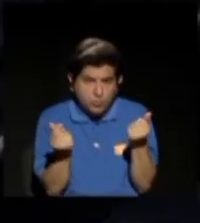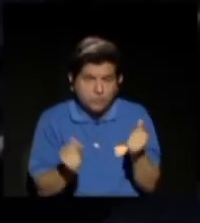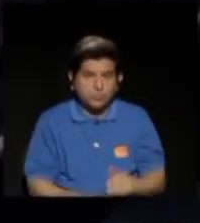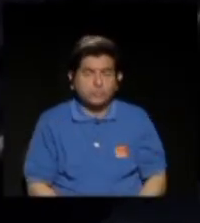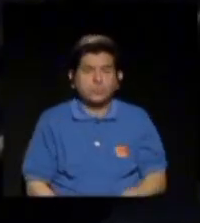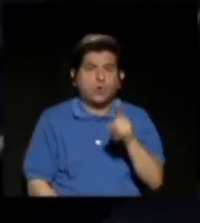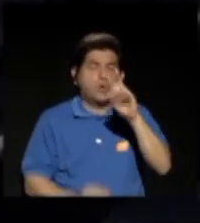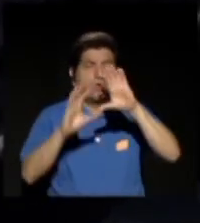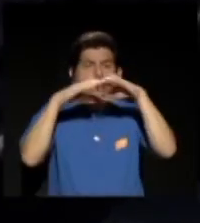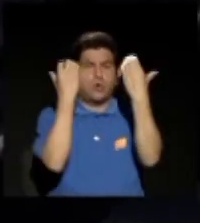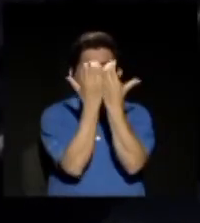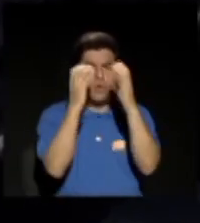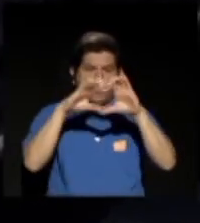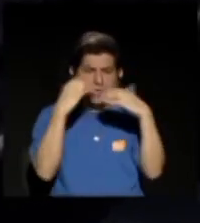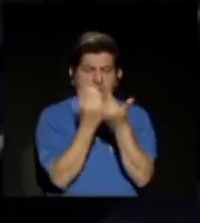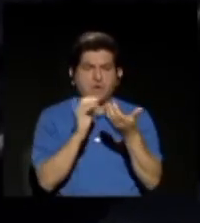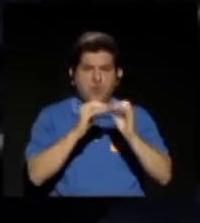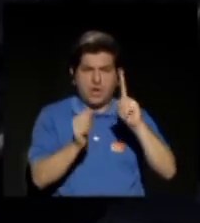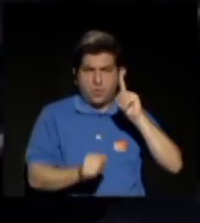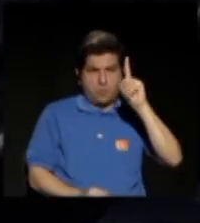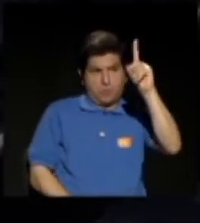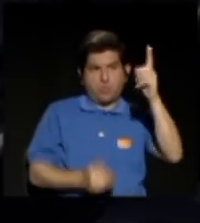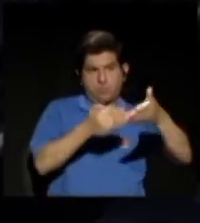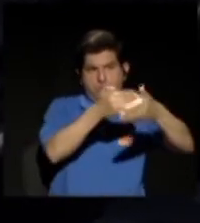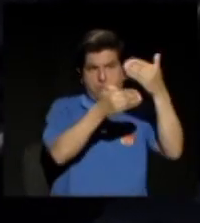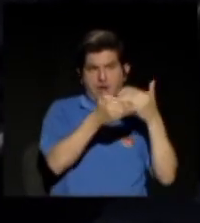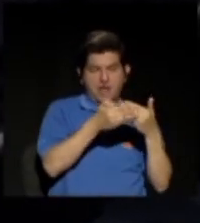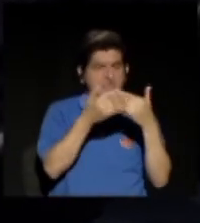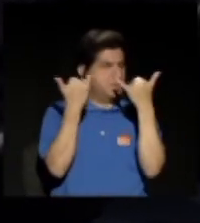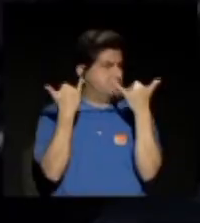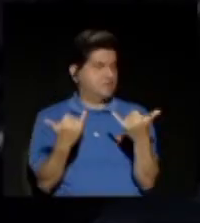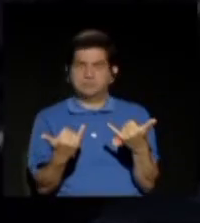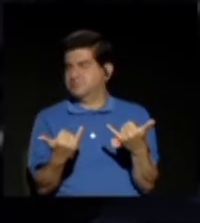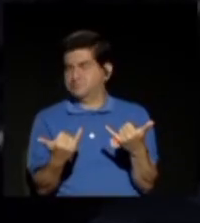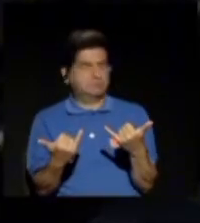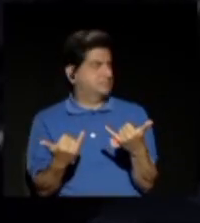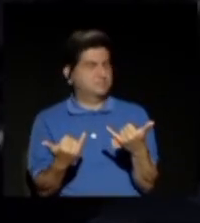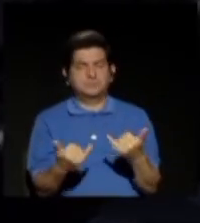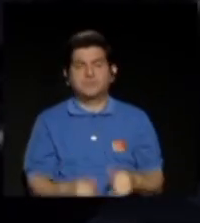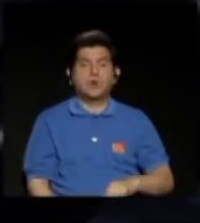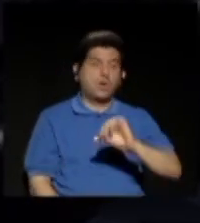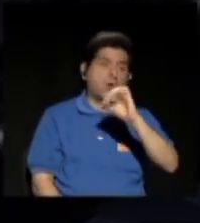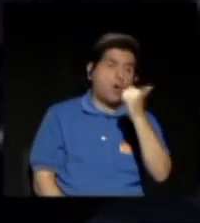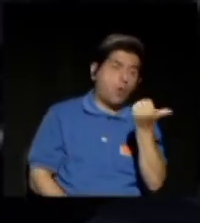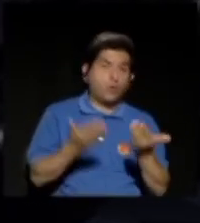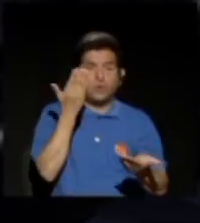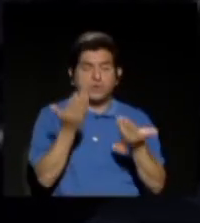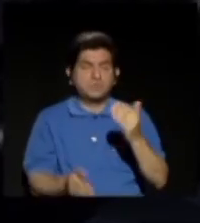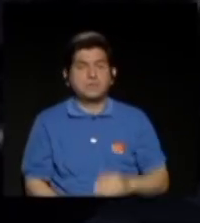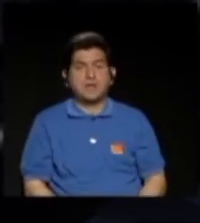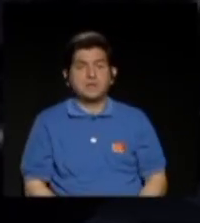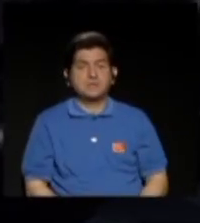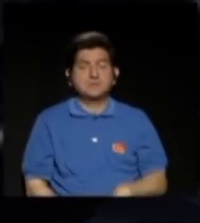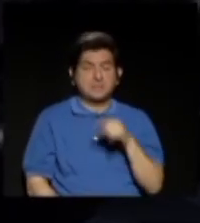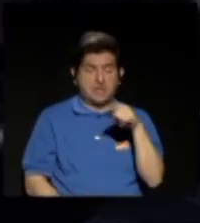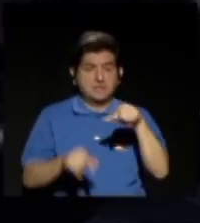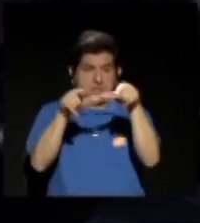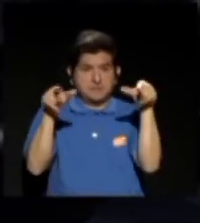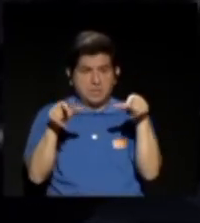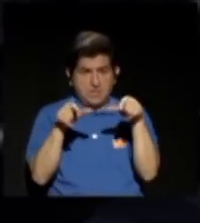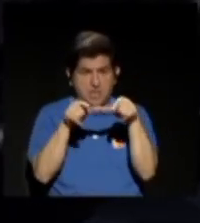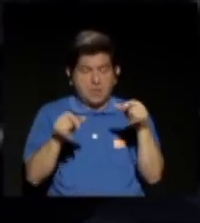una categoría que era la número 1, ya no es la número 1 y otra pasó a esa